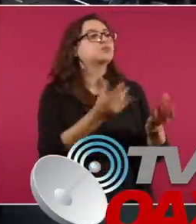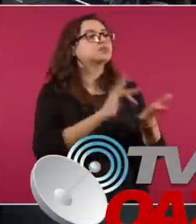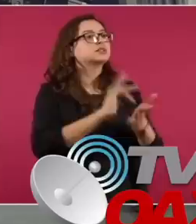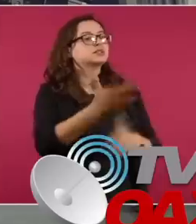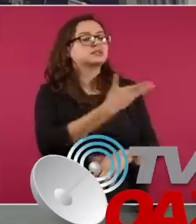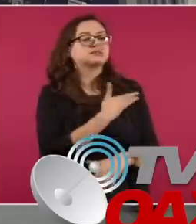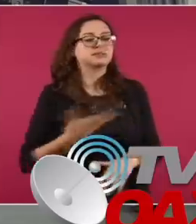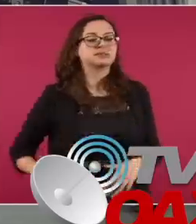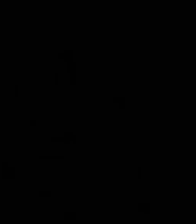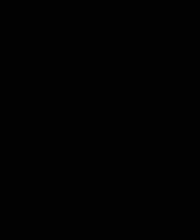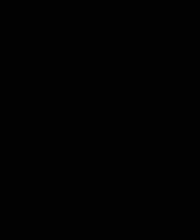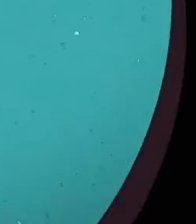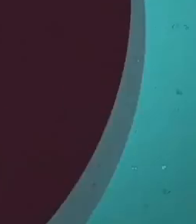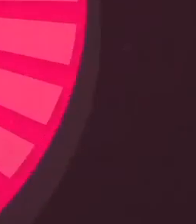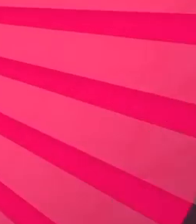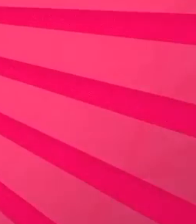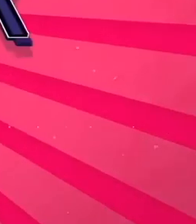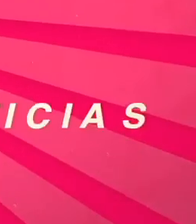gracias